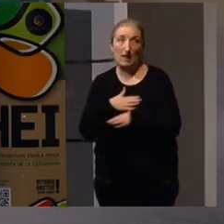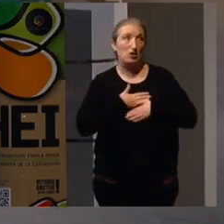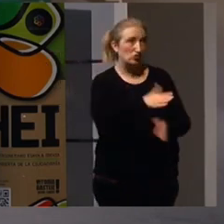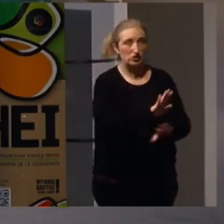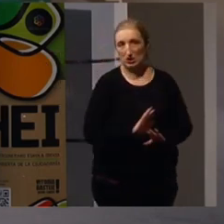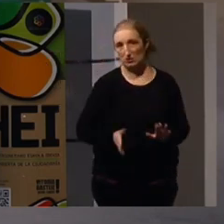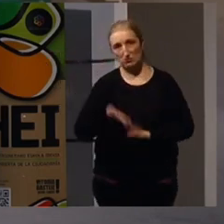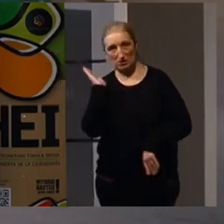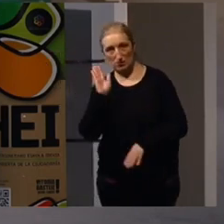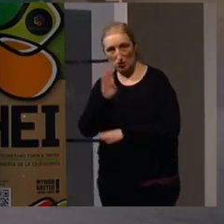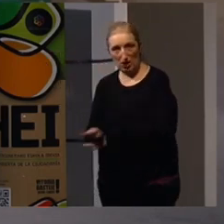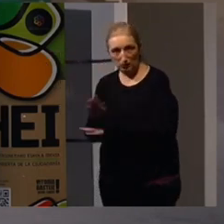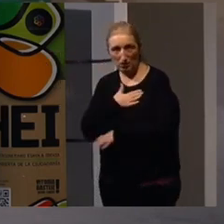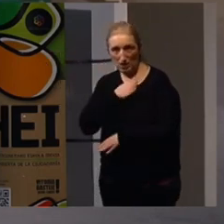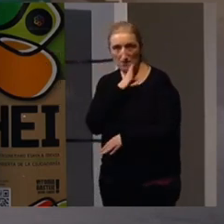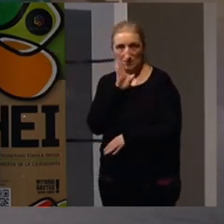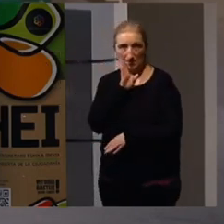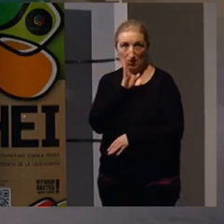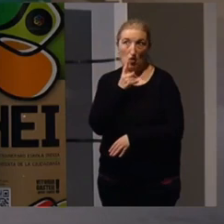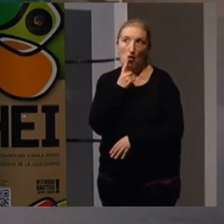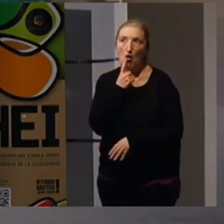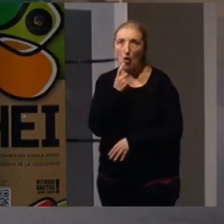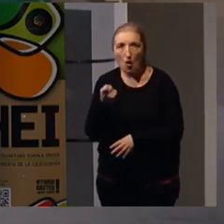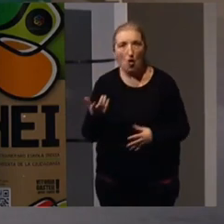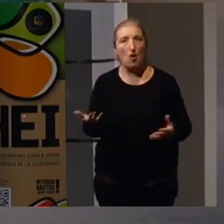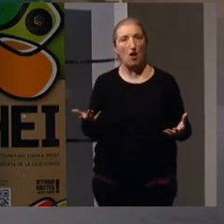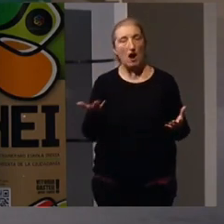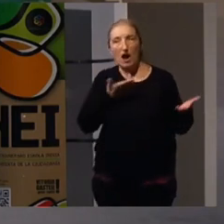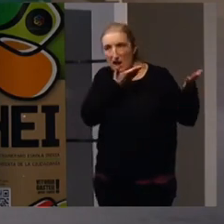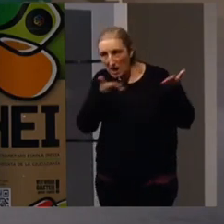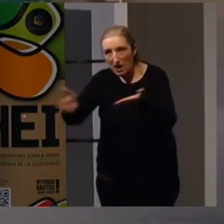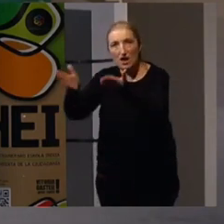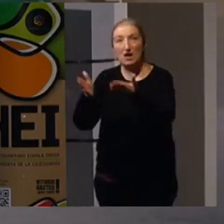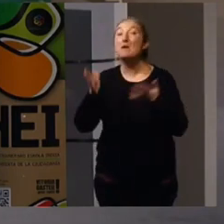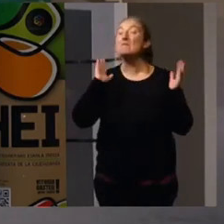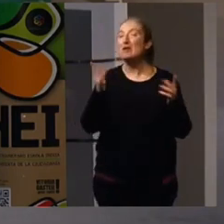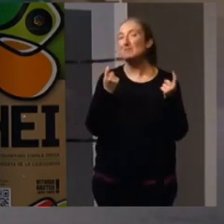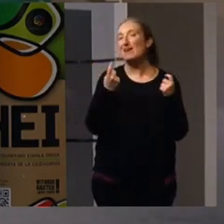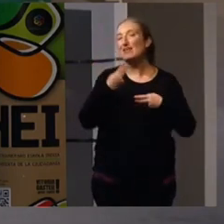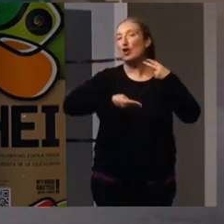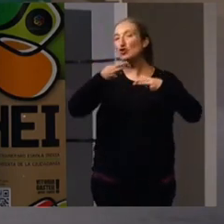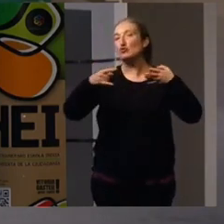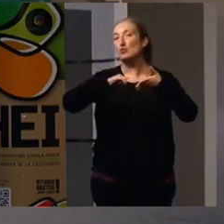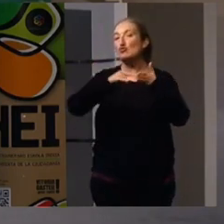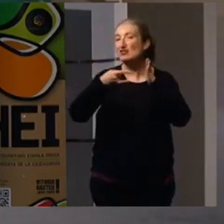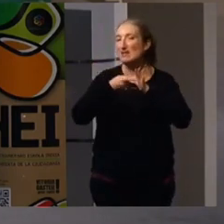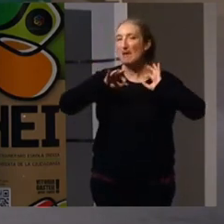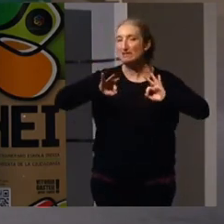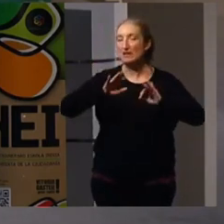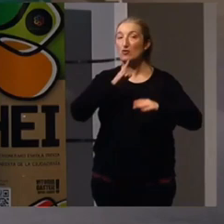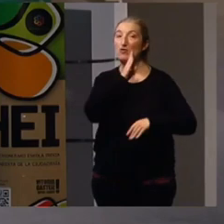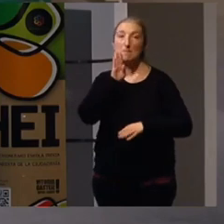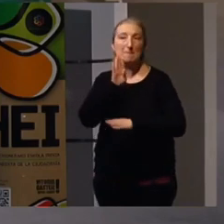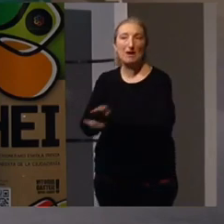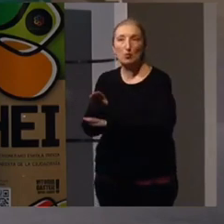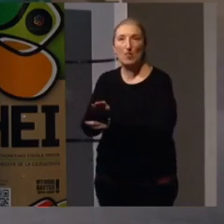siento mucho. Entonces, que ojalá podamos encaminarnos hacia eso, pero necesitamos para poder construir un sistema así donde cuidar a tu